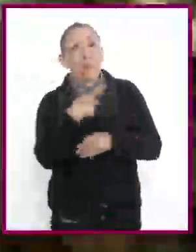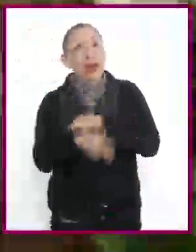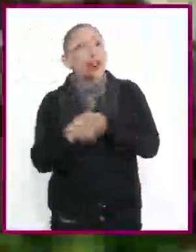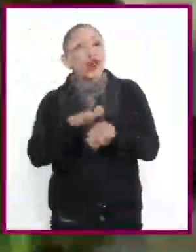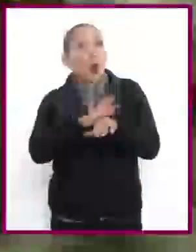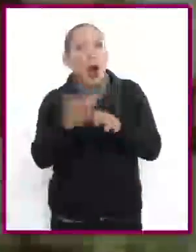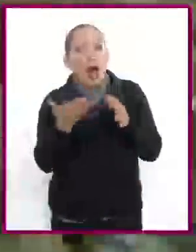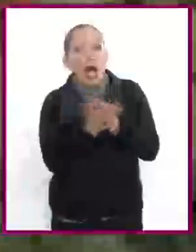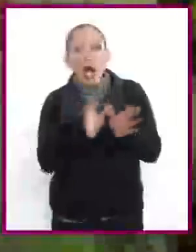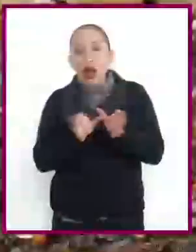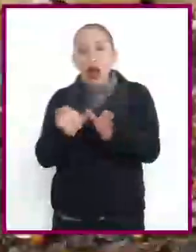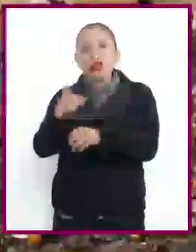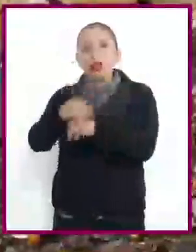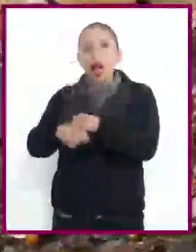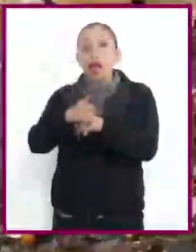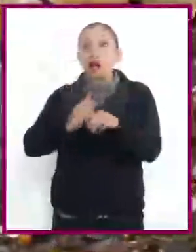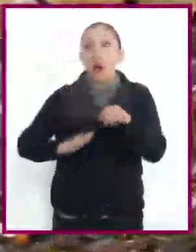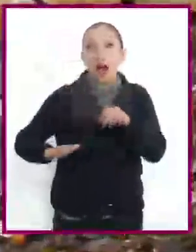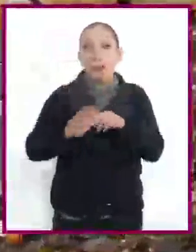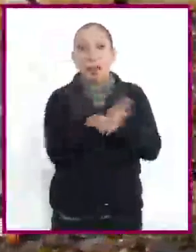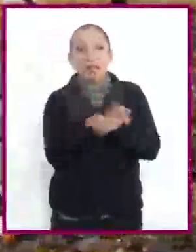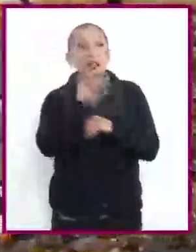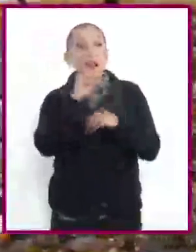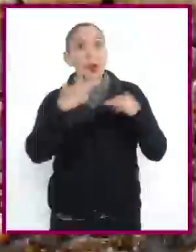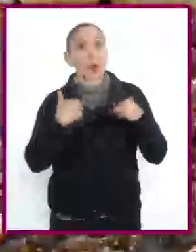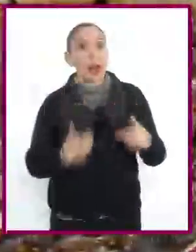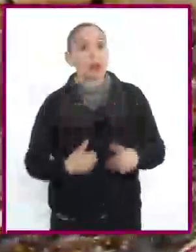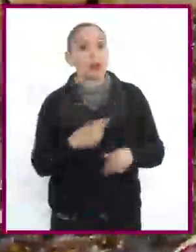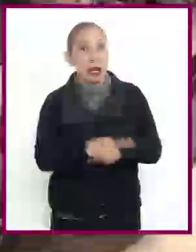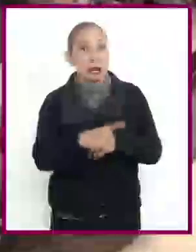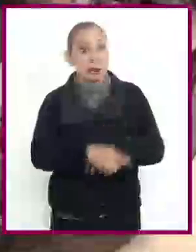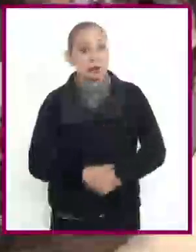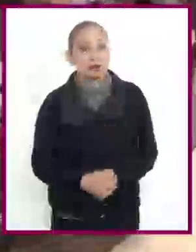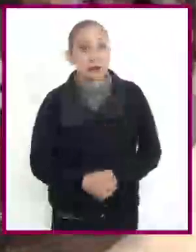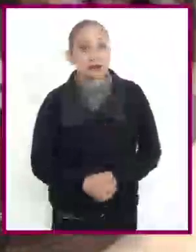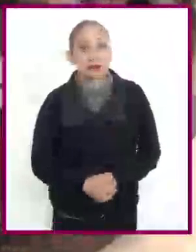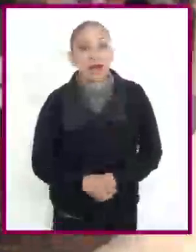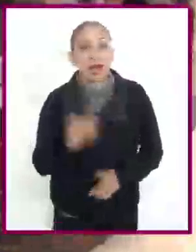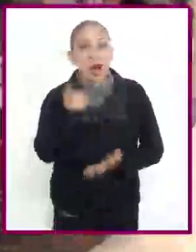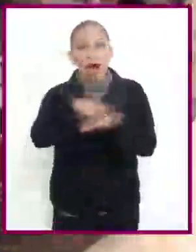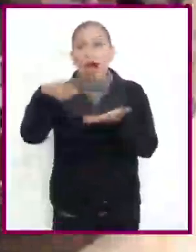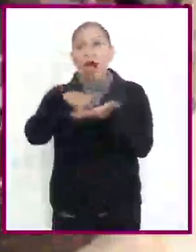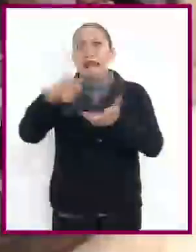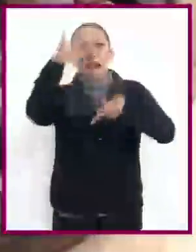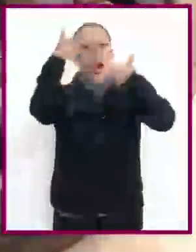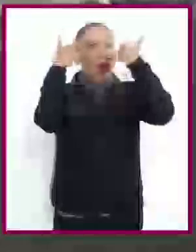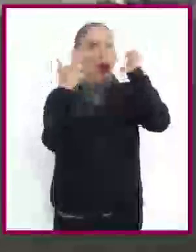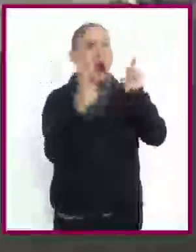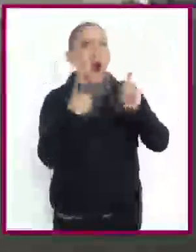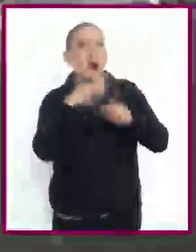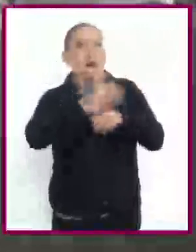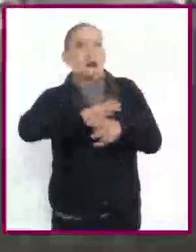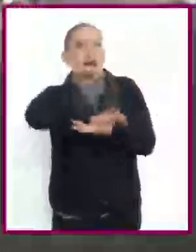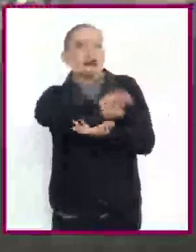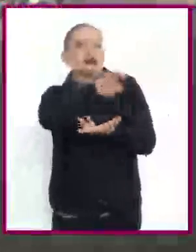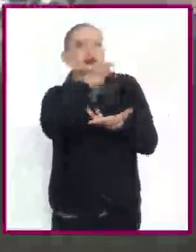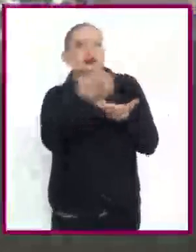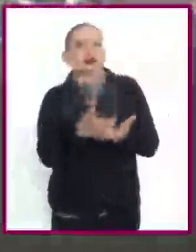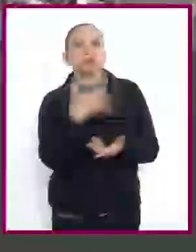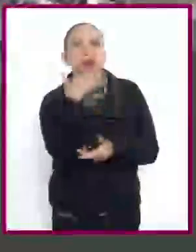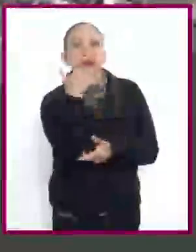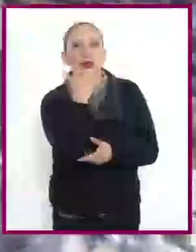Reto 1. Residuos sólidos y desechos tóxicos. Los residuos sólidos son objetos que ya no son útiles